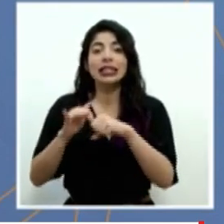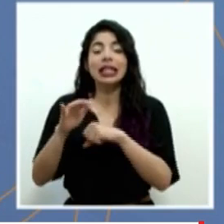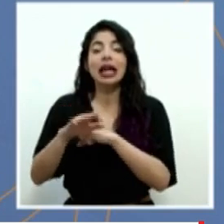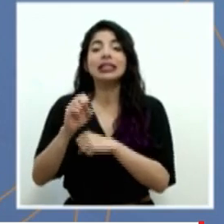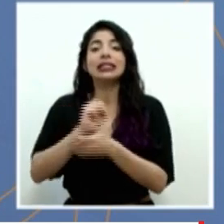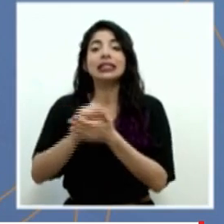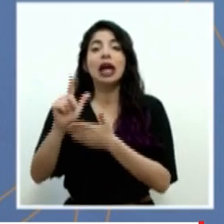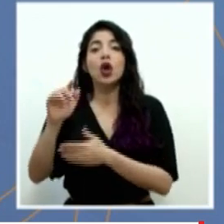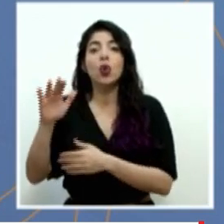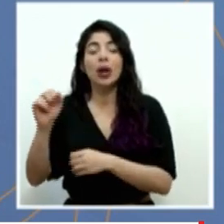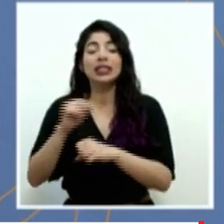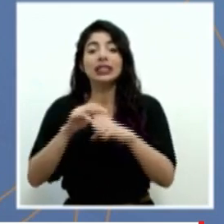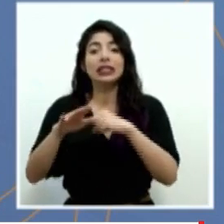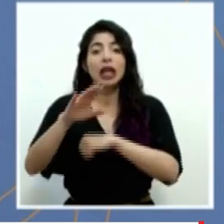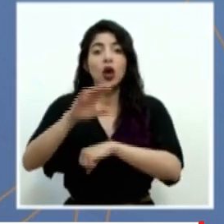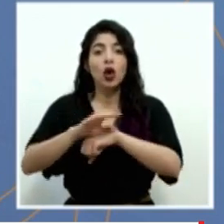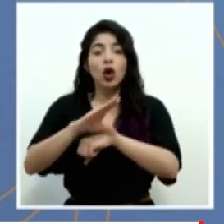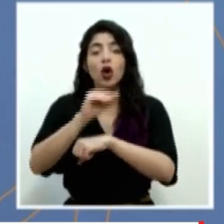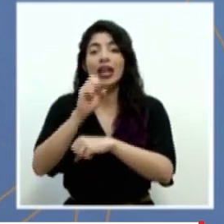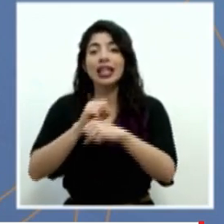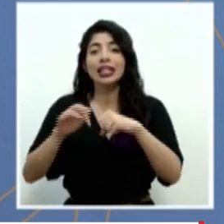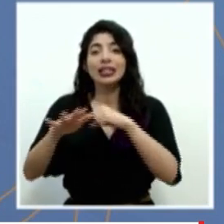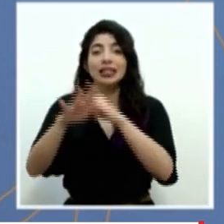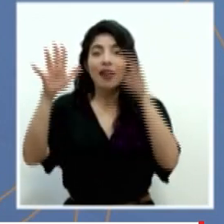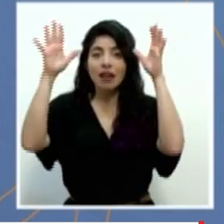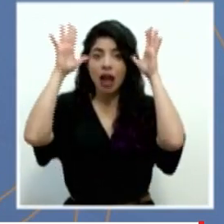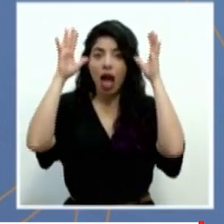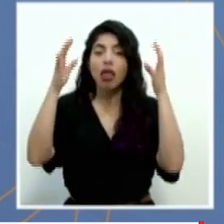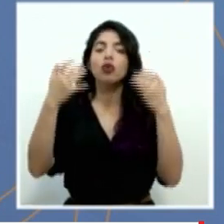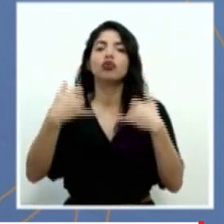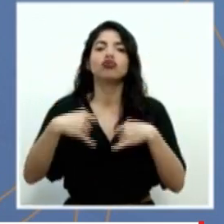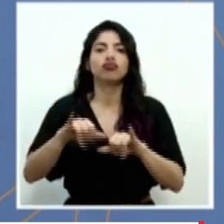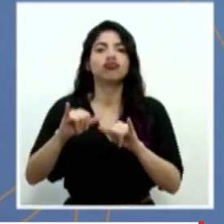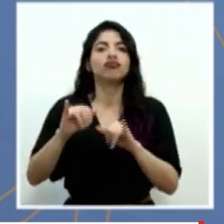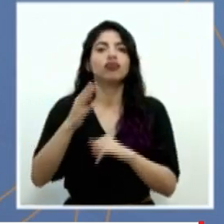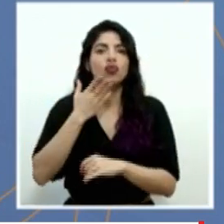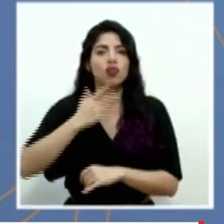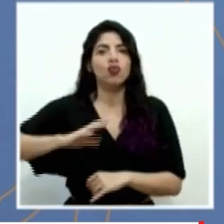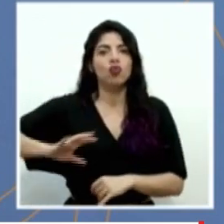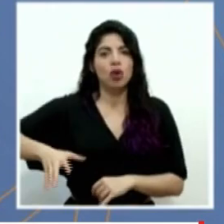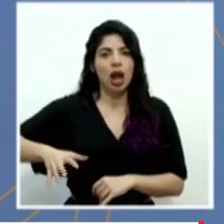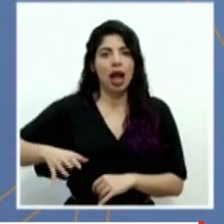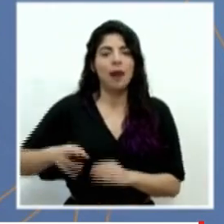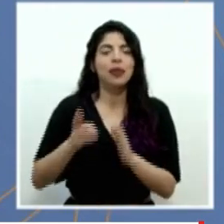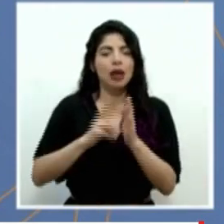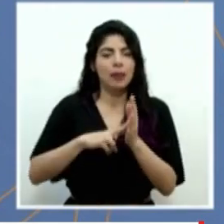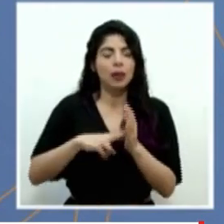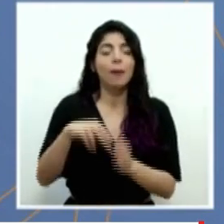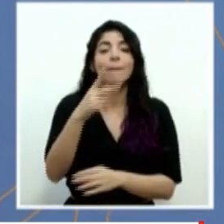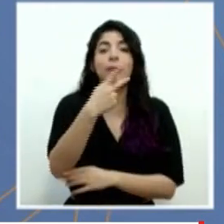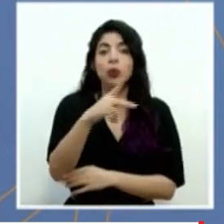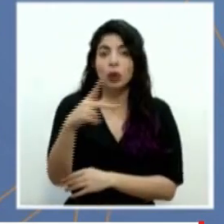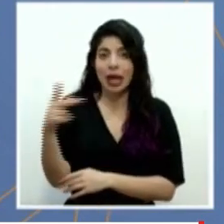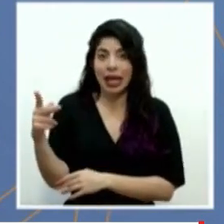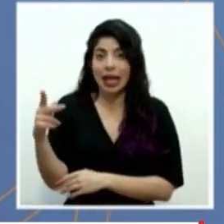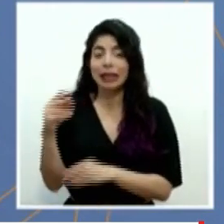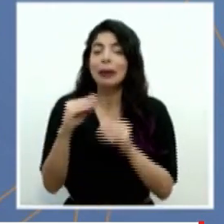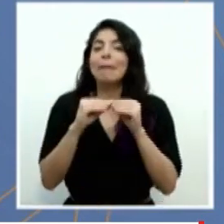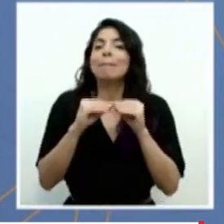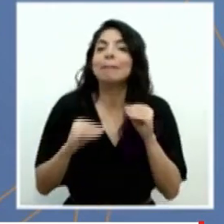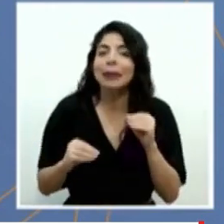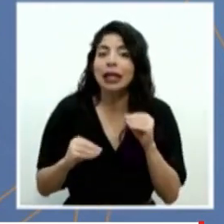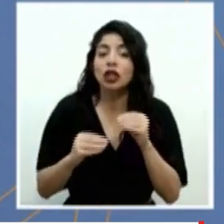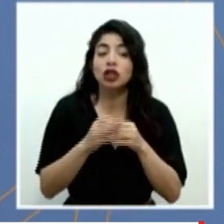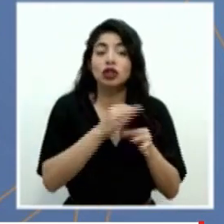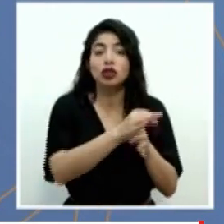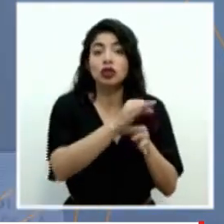Isla del Coco e Isla Venado, se mantienen en alerta naranja. Aquí repito, Punta Arenas, exceptuando